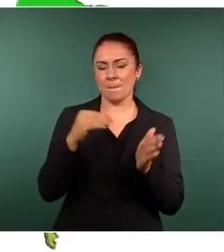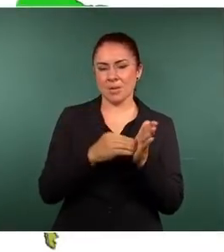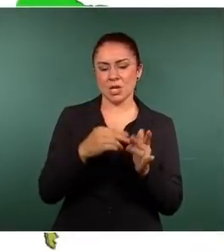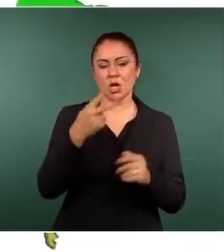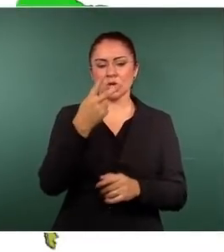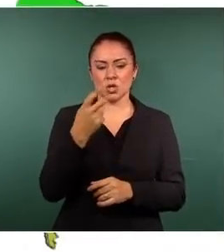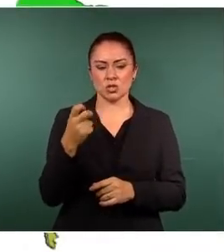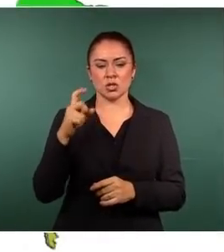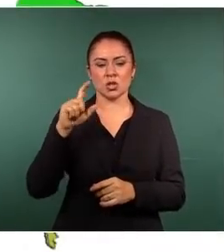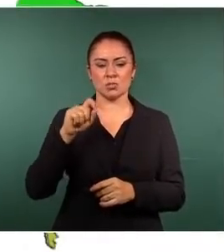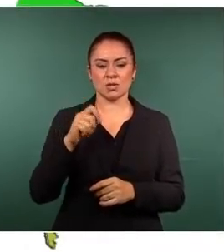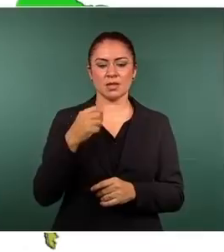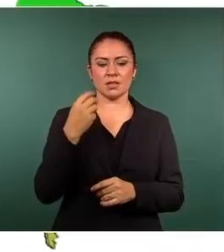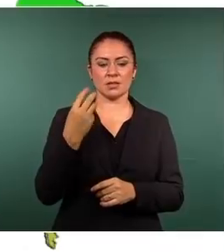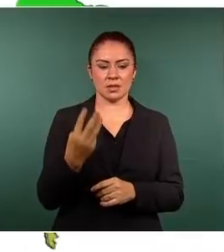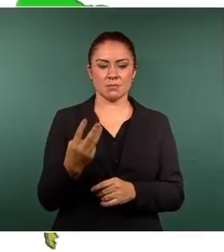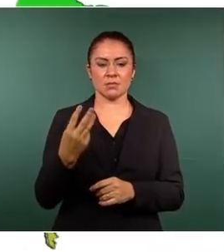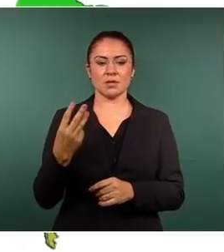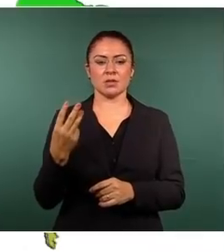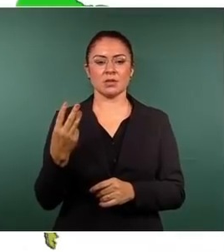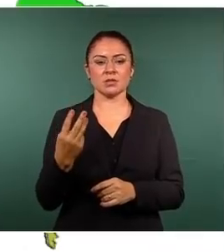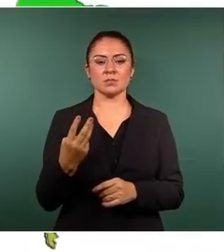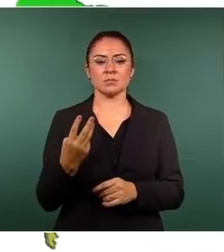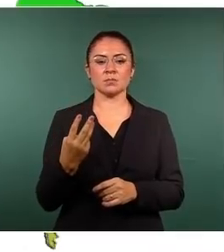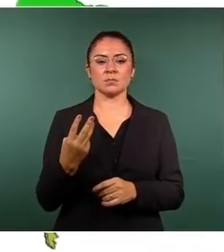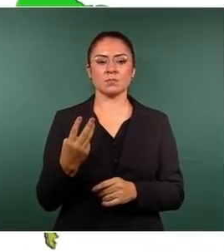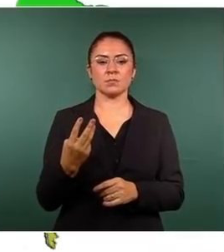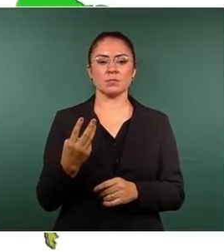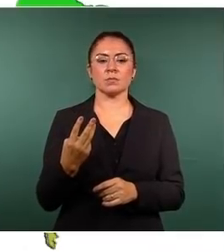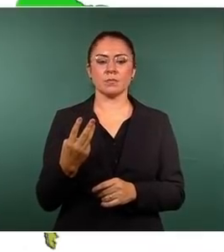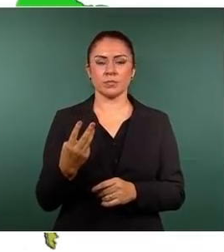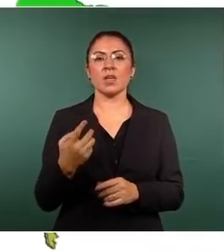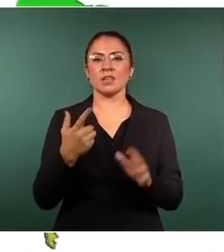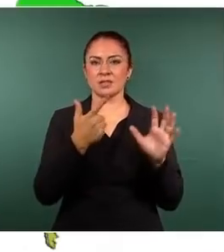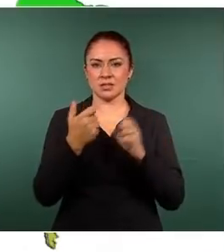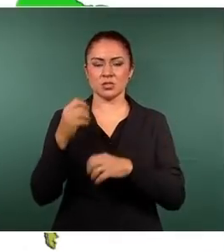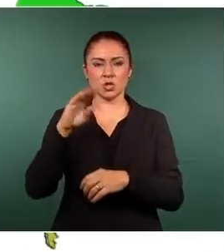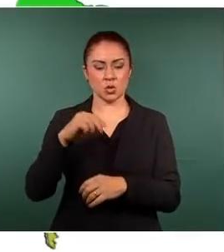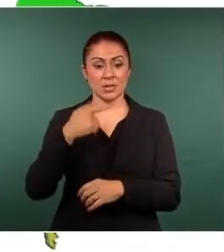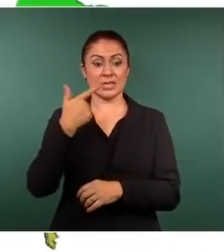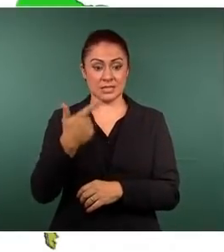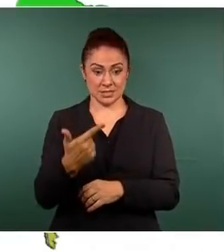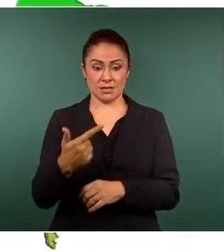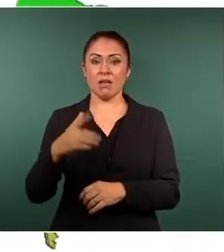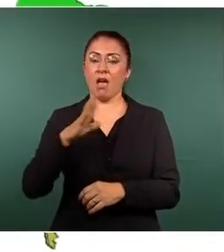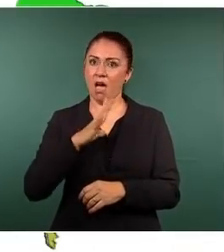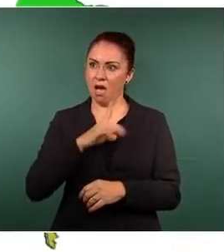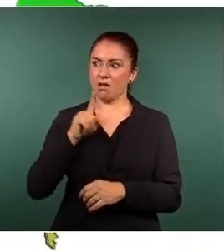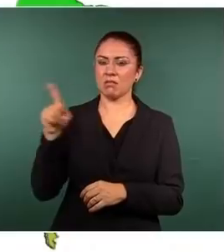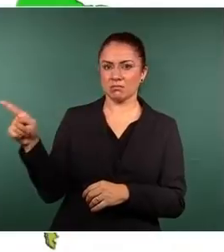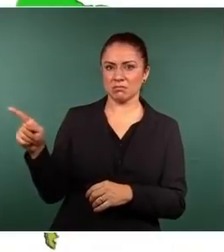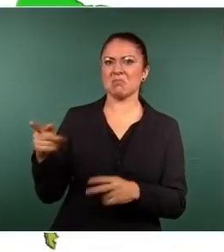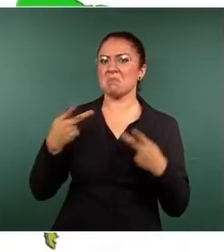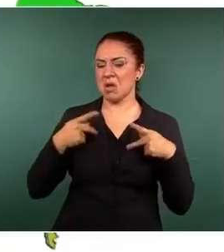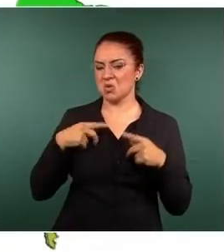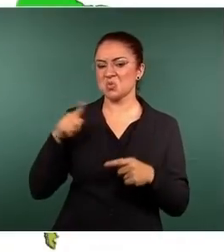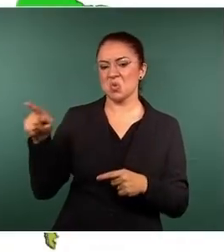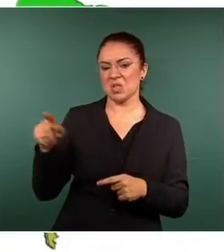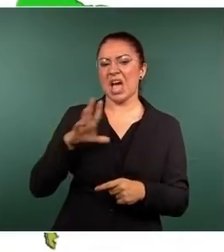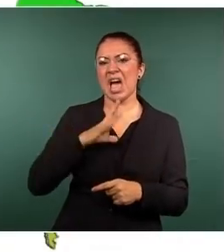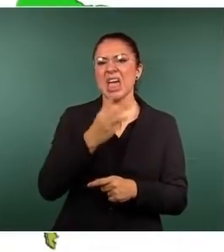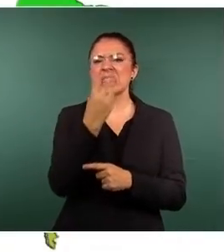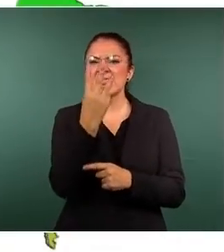mil 797 habitantes y en estos nueve municipios está más del 50 por ciento y ahí ubicamos tres